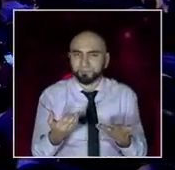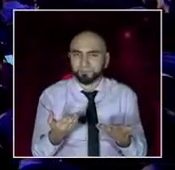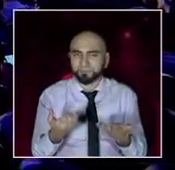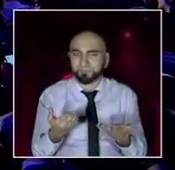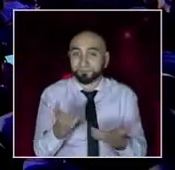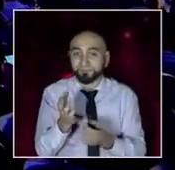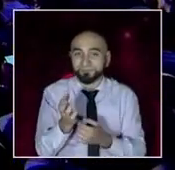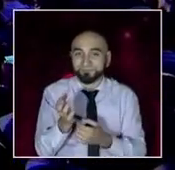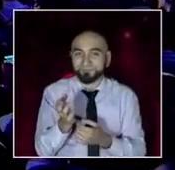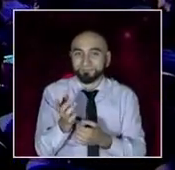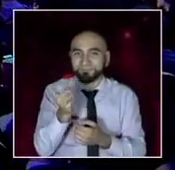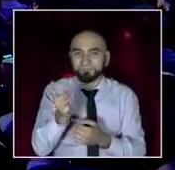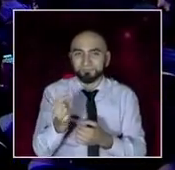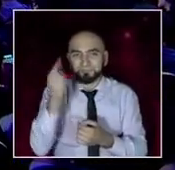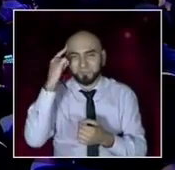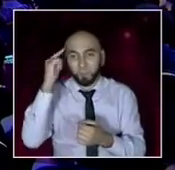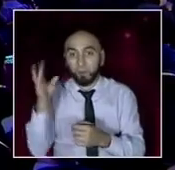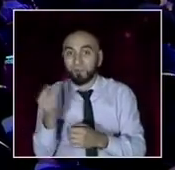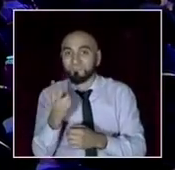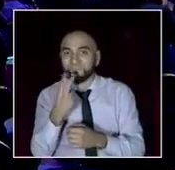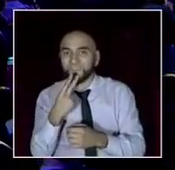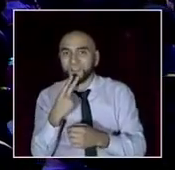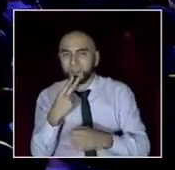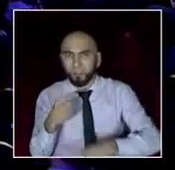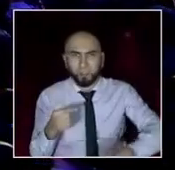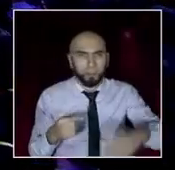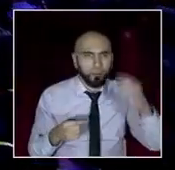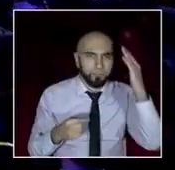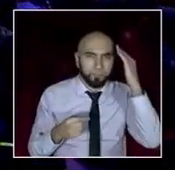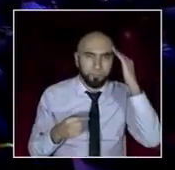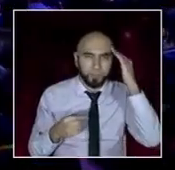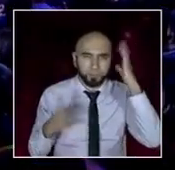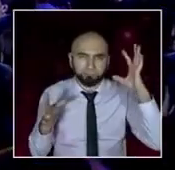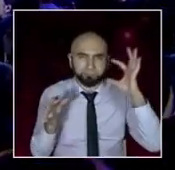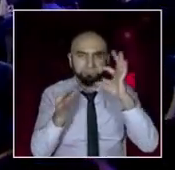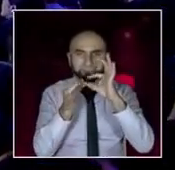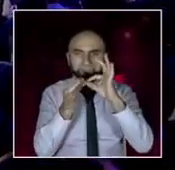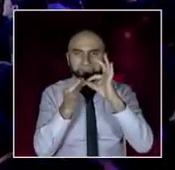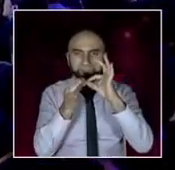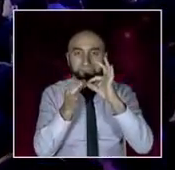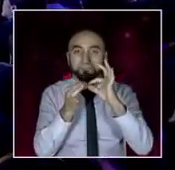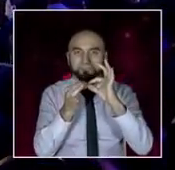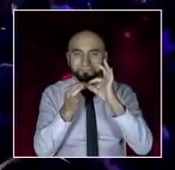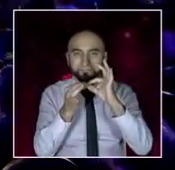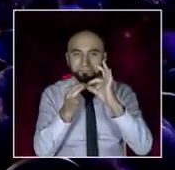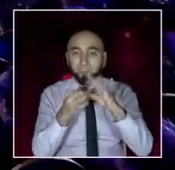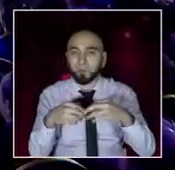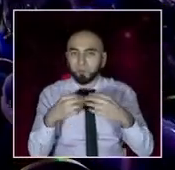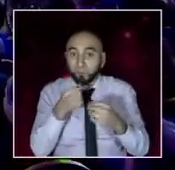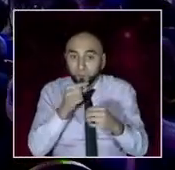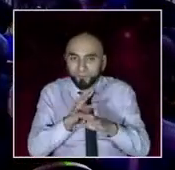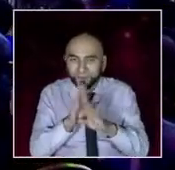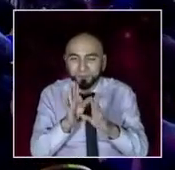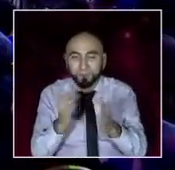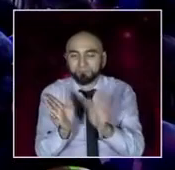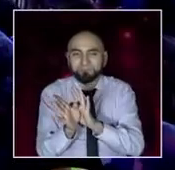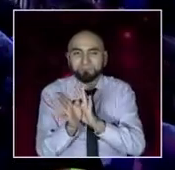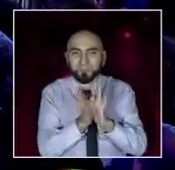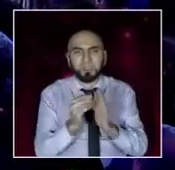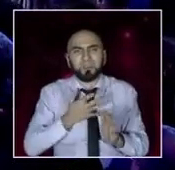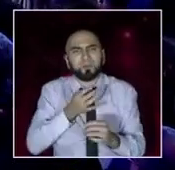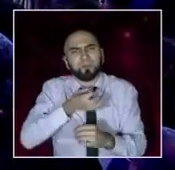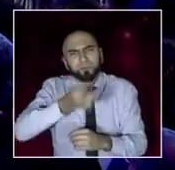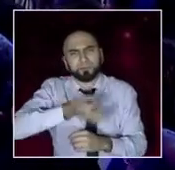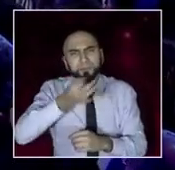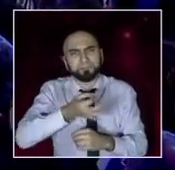era la concepción entre la vida y la mente. Ahora voy a terminar luego, pero yo les quisiera contar